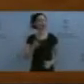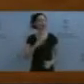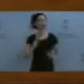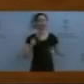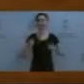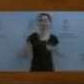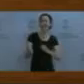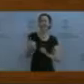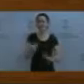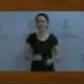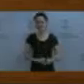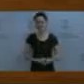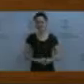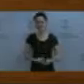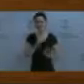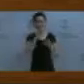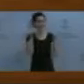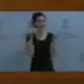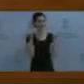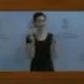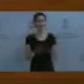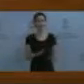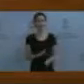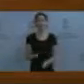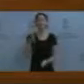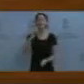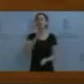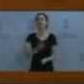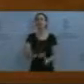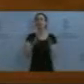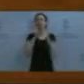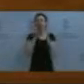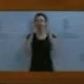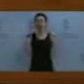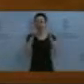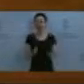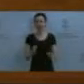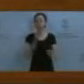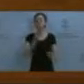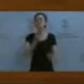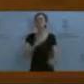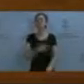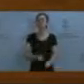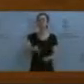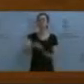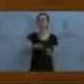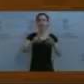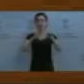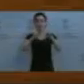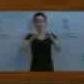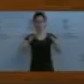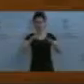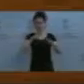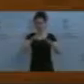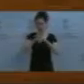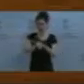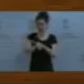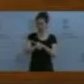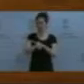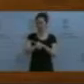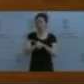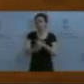no. La historia empieza cuando empieza la historia de este tributo en Asturias, gestionada de